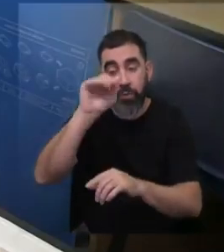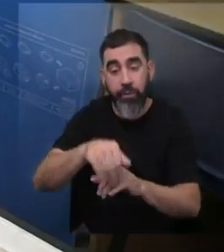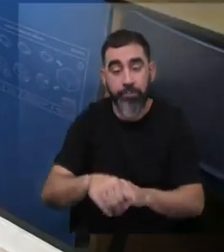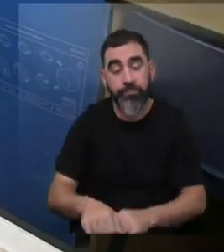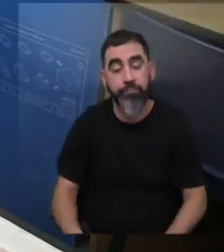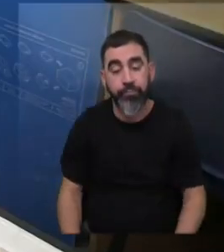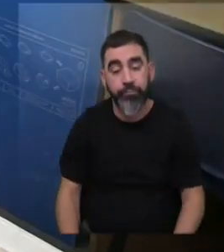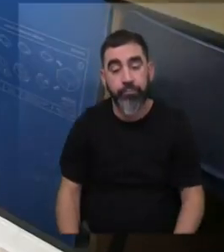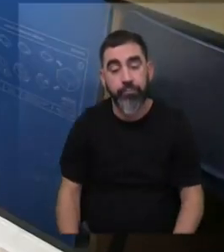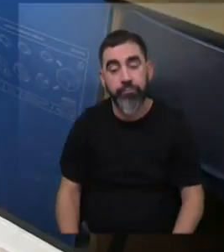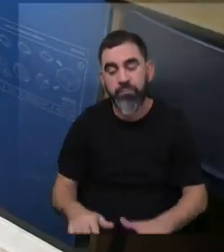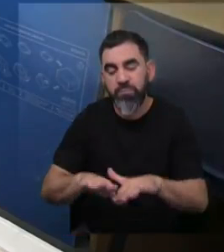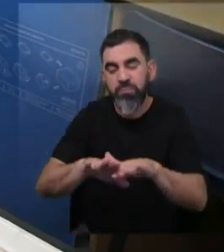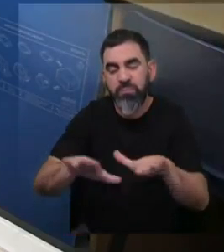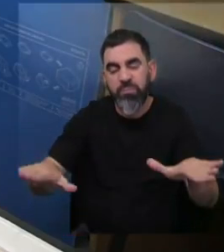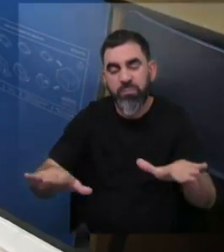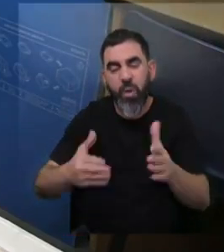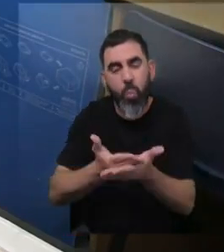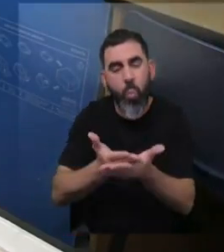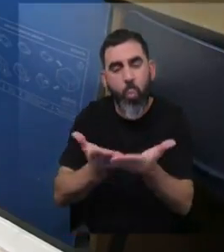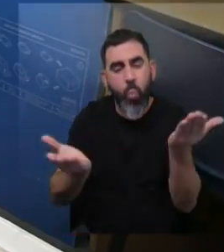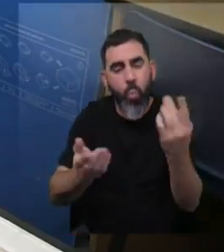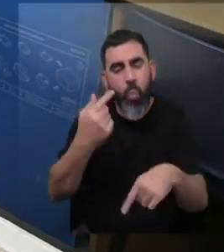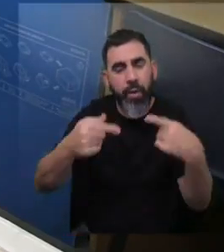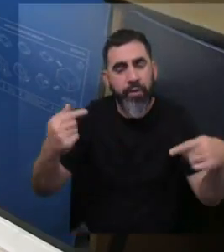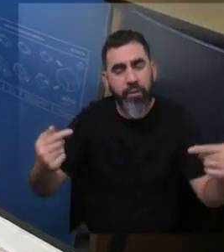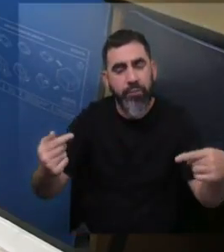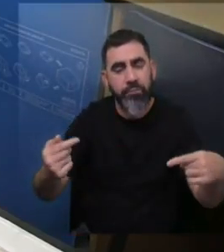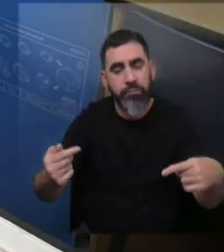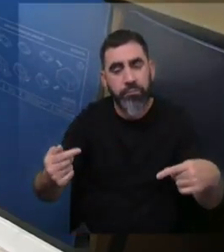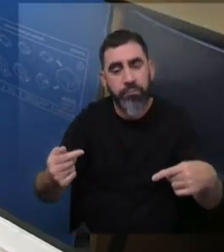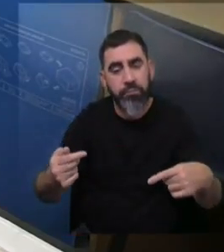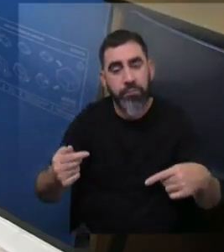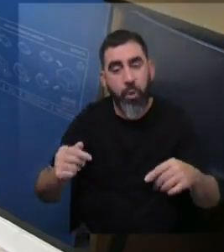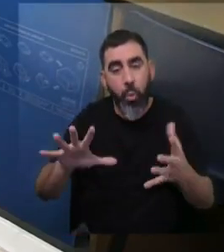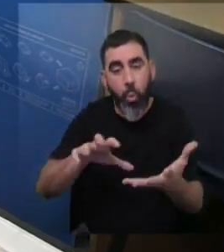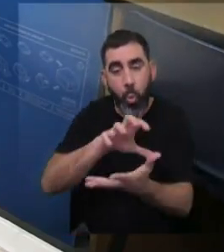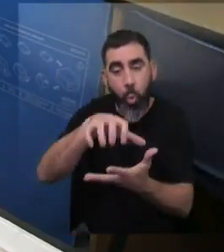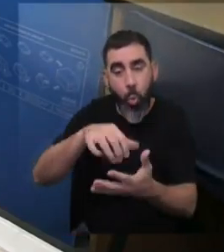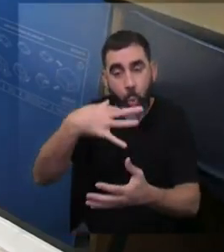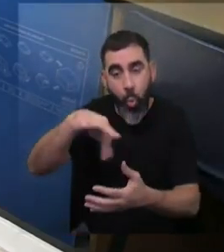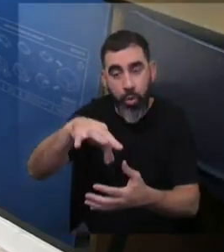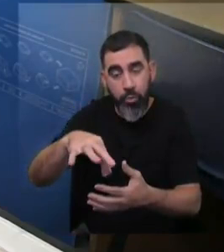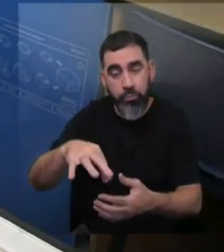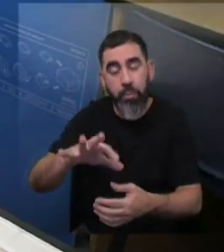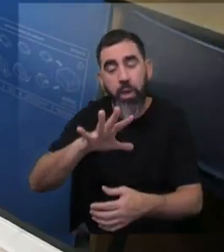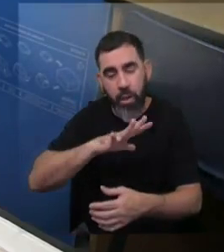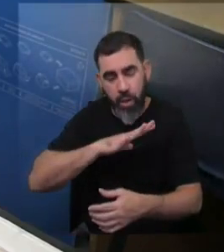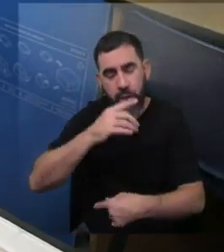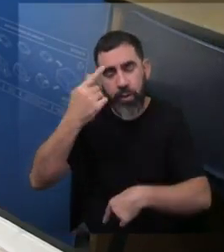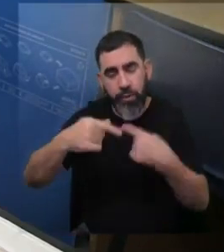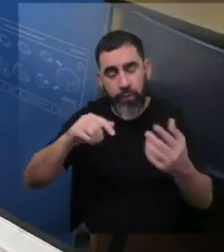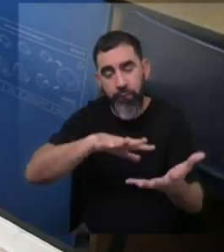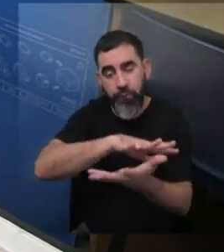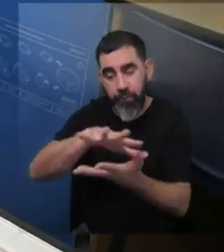tenemos arriba de la mesa distintas muestras de todas de un solo lugar o de distintos lugares. No, hay de distintos